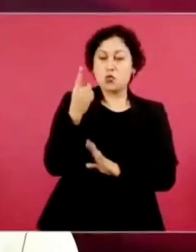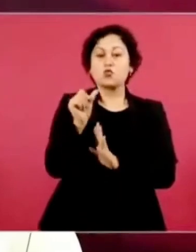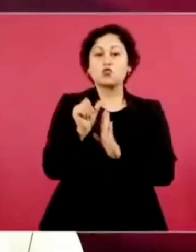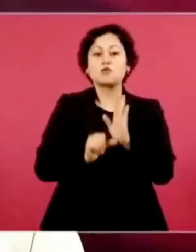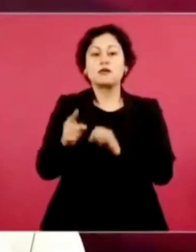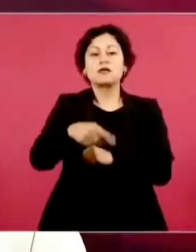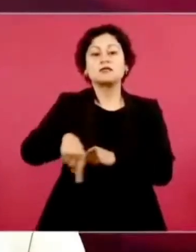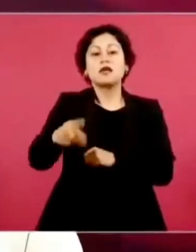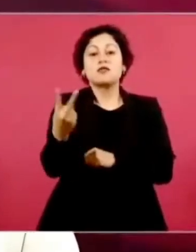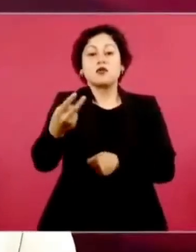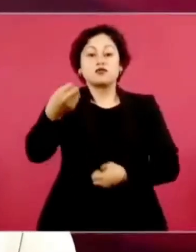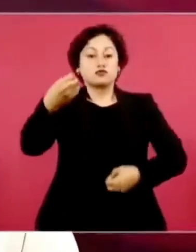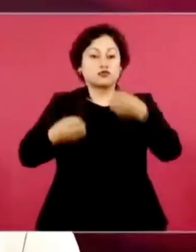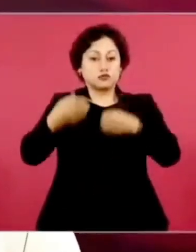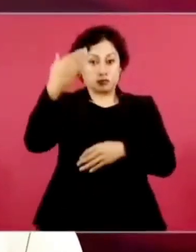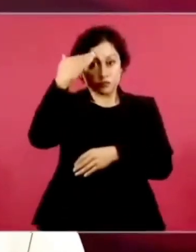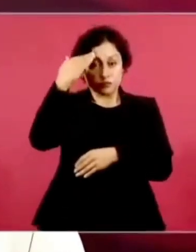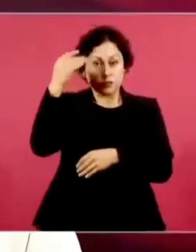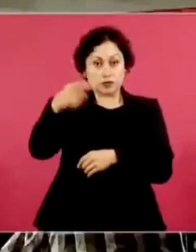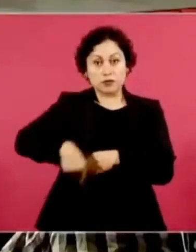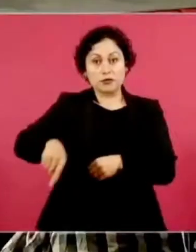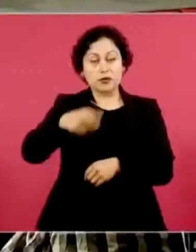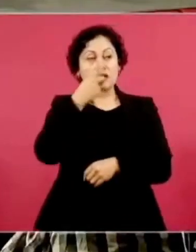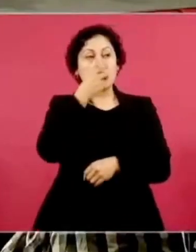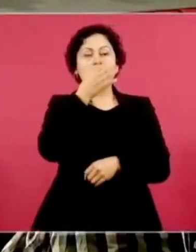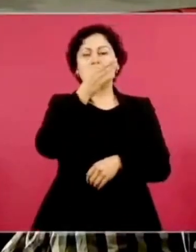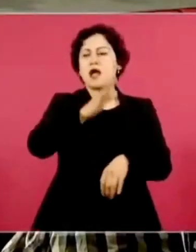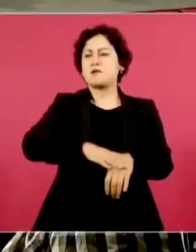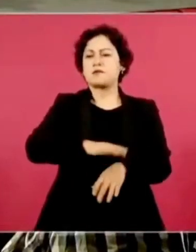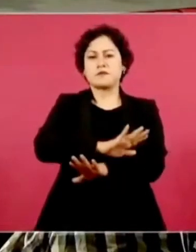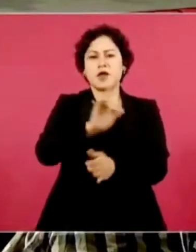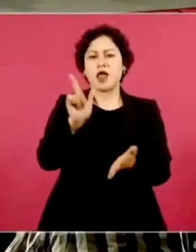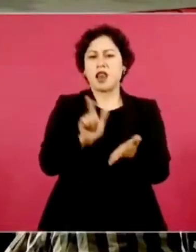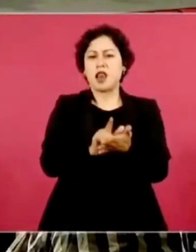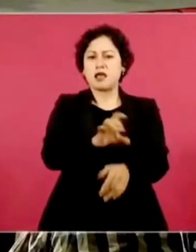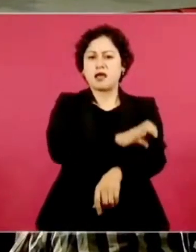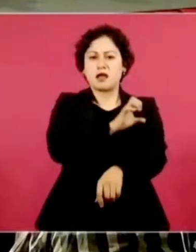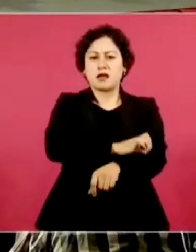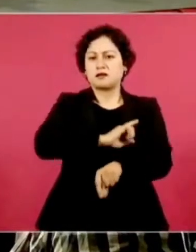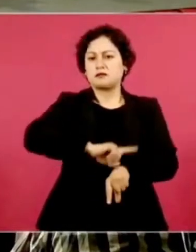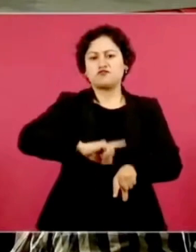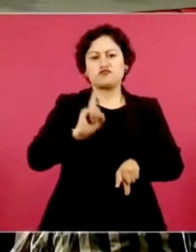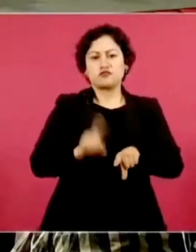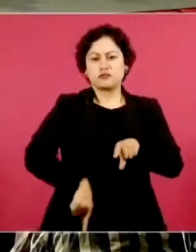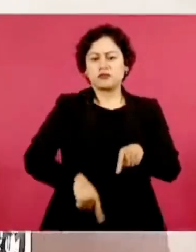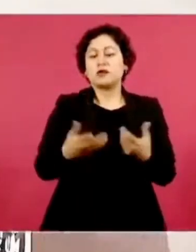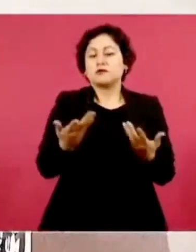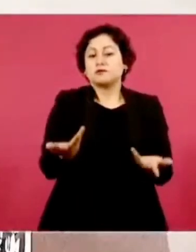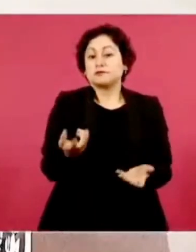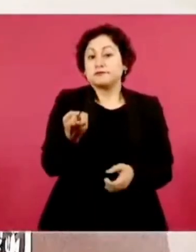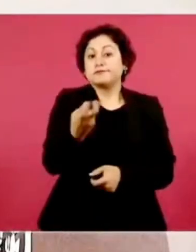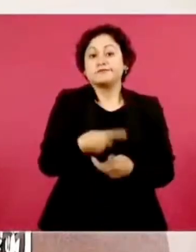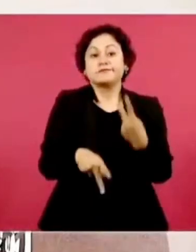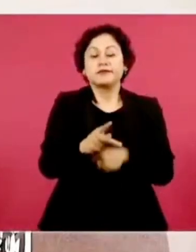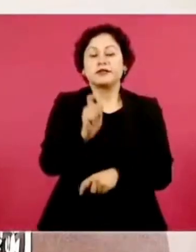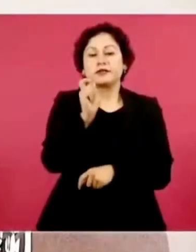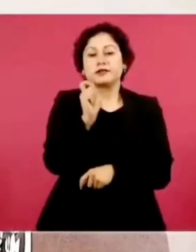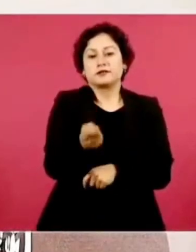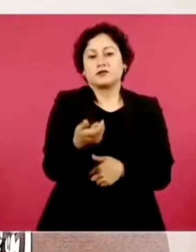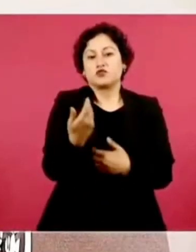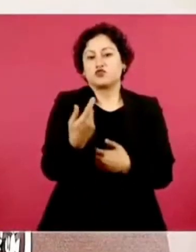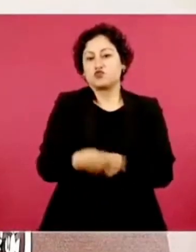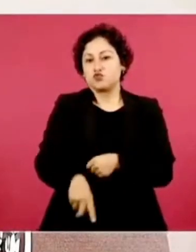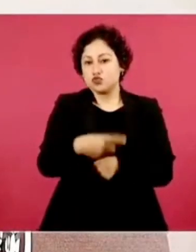no iba a aplicar ya la ley eléctrica y con ello la afectación que pudiese